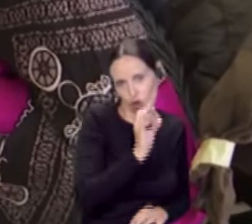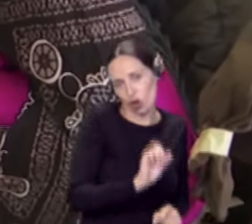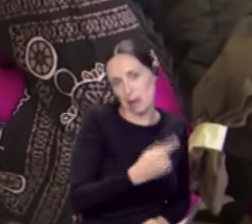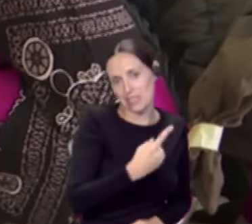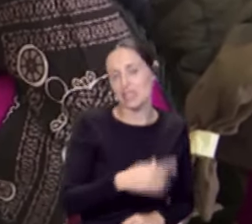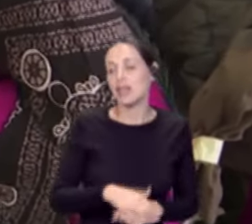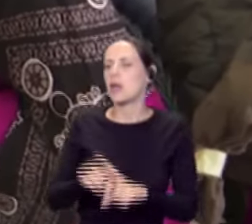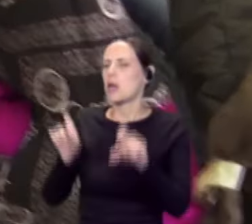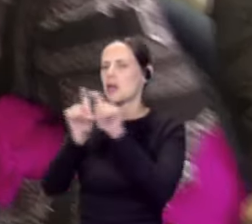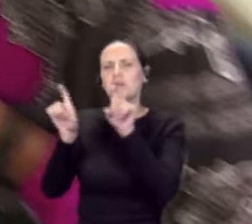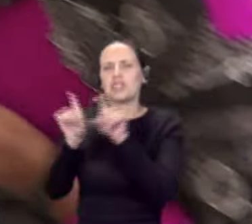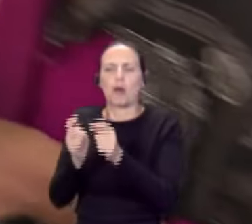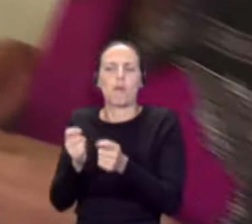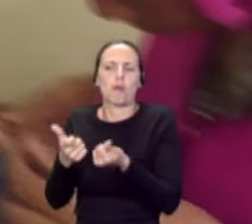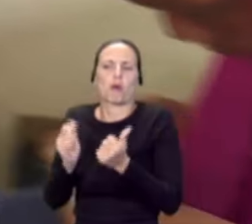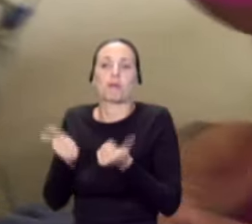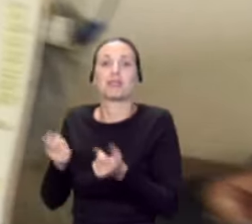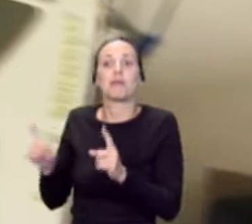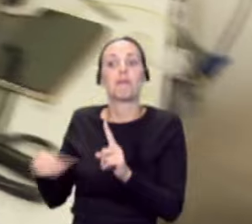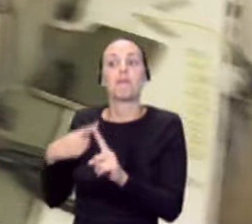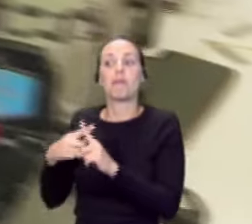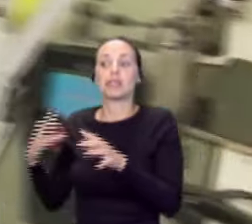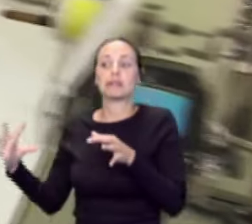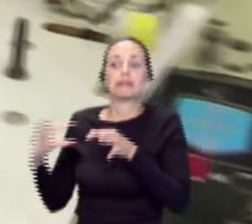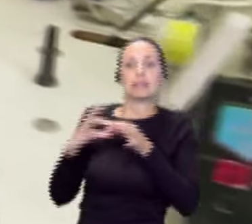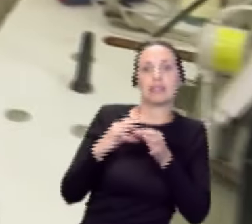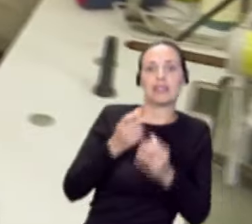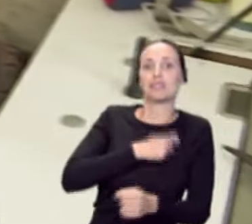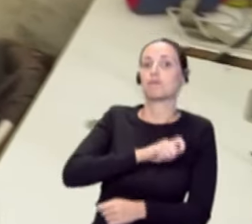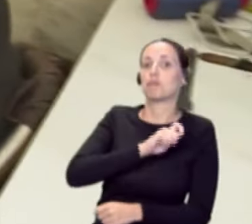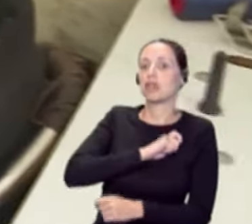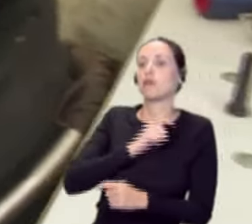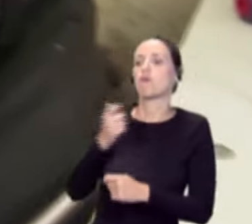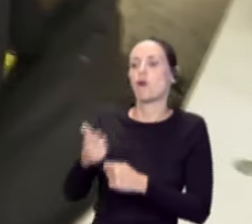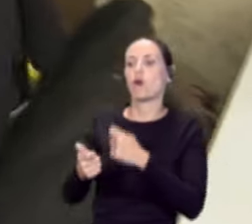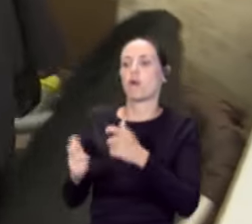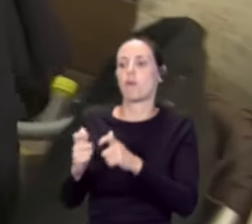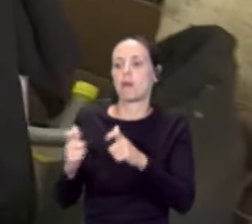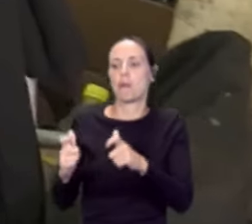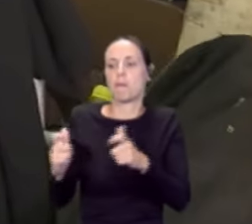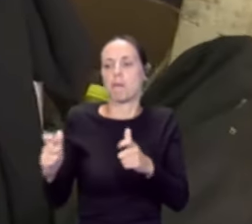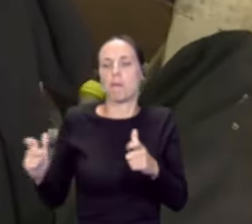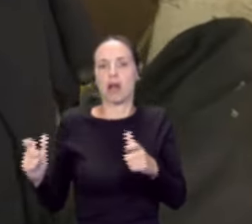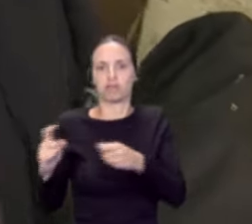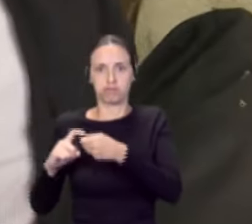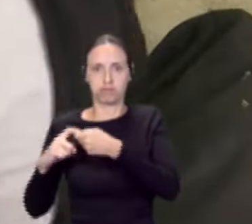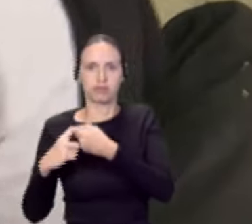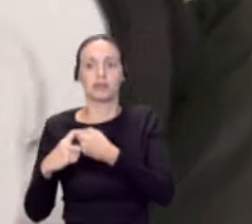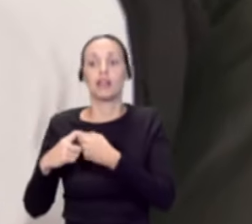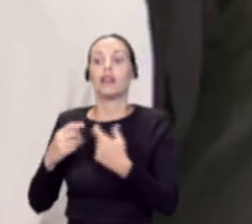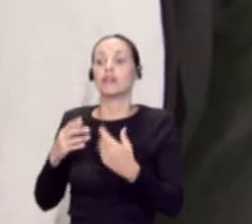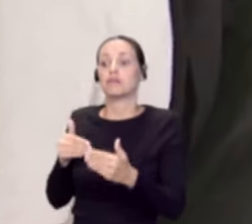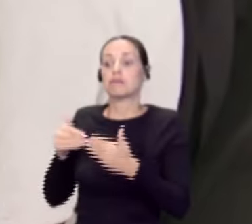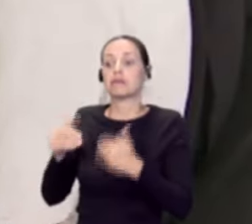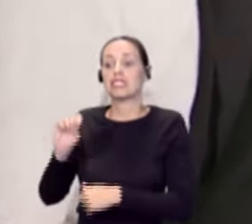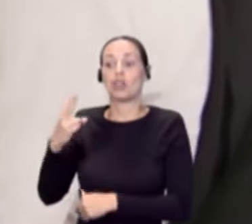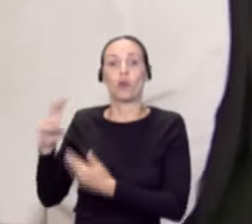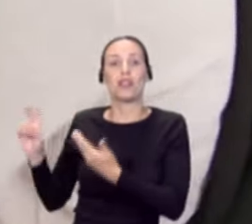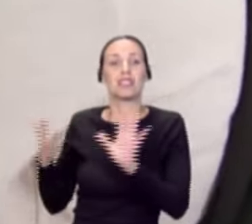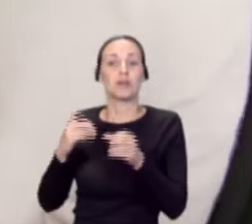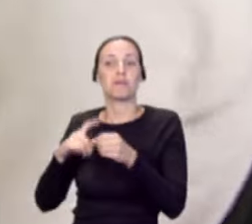empresas y relacionadas con España, pero luego han ido ampliando el abanico. ¿Cuántas empresas participan en esta segunda edición y